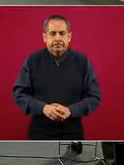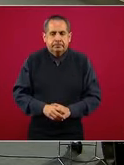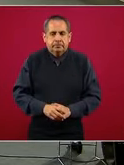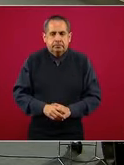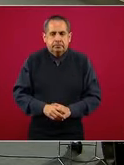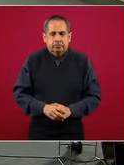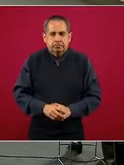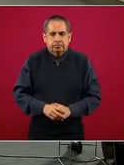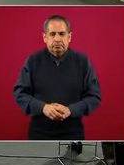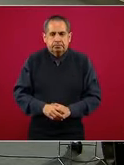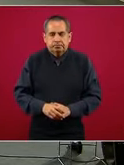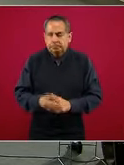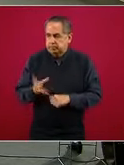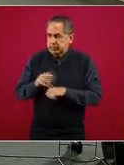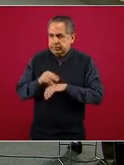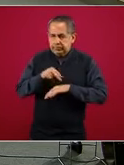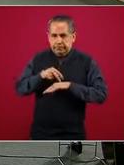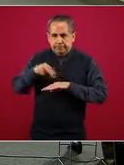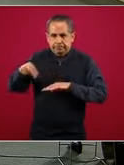Me voy a levantar